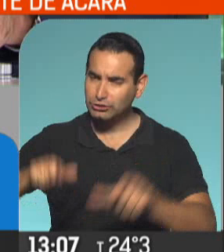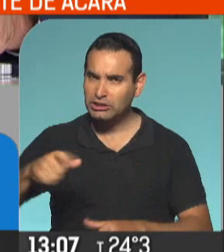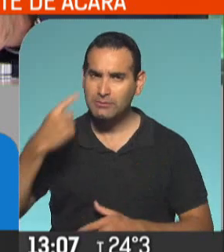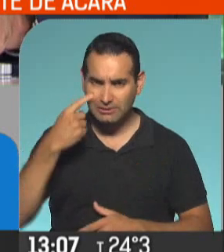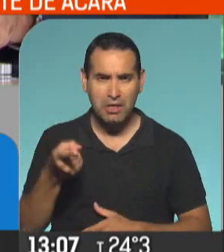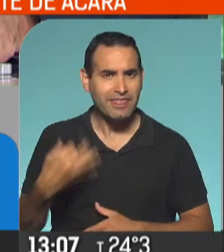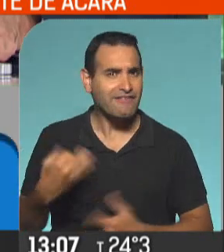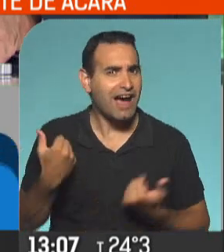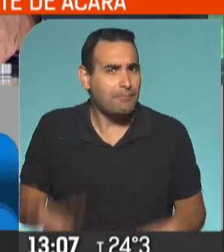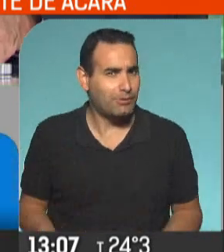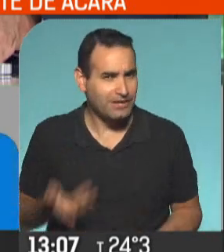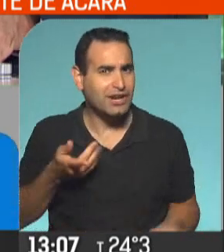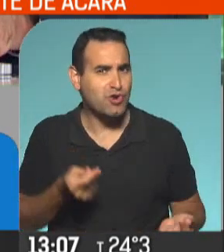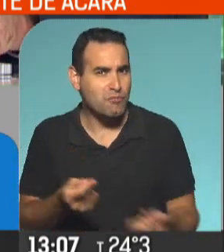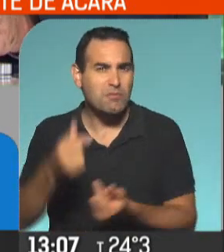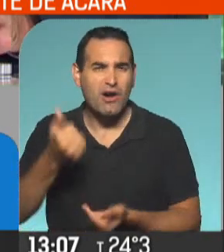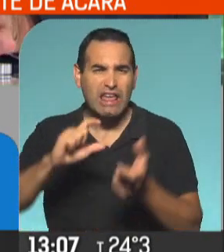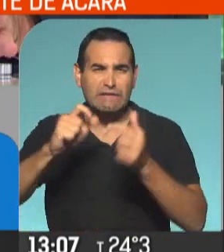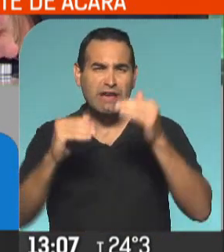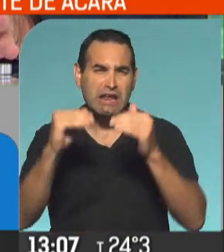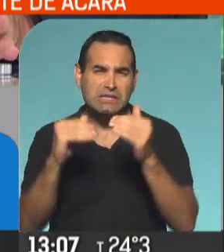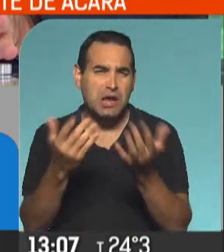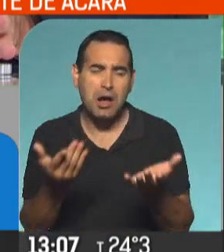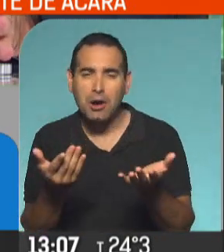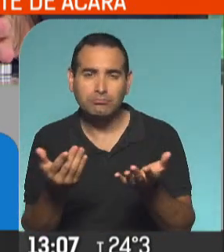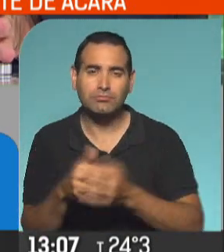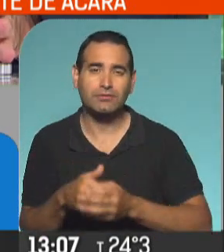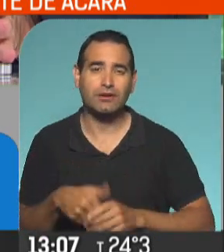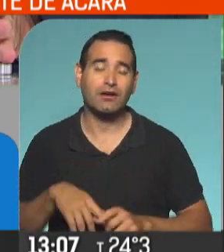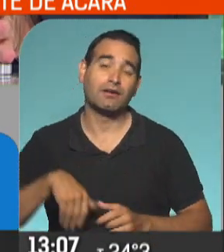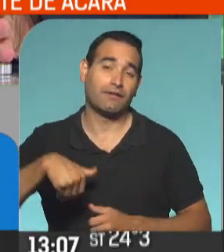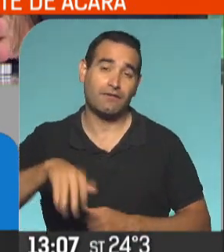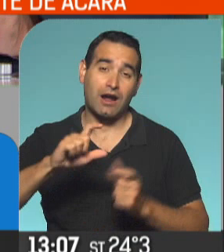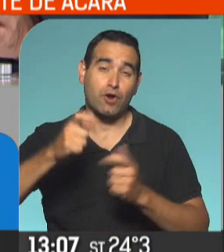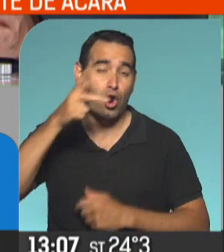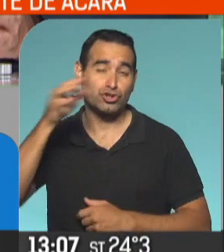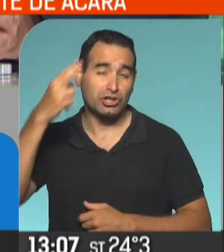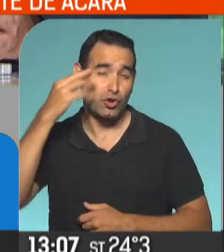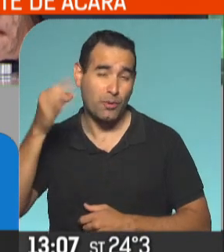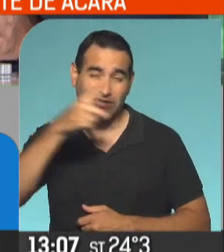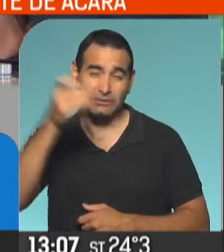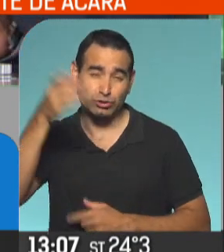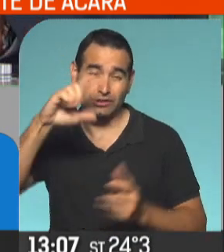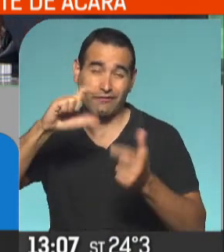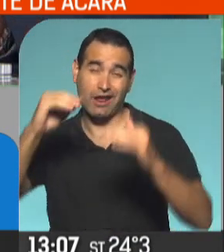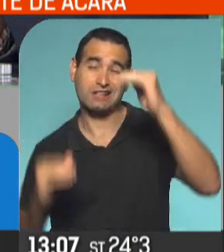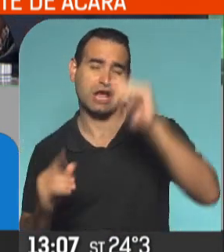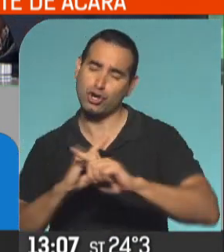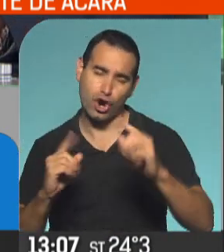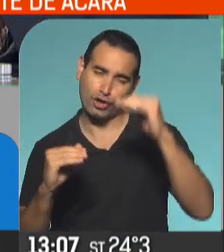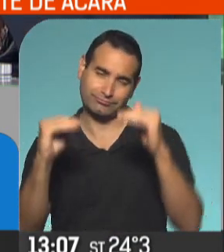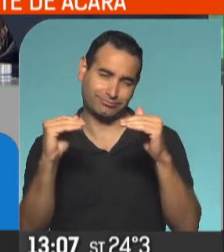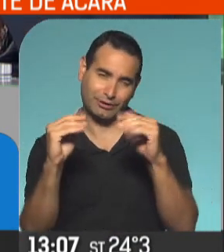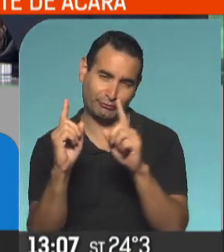tiene que aprovechar porque hoy la brecha está en un punto digamos no va a volver más a una brecha del 80 90 al 100 por ciento entonces va a mantener